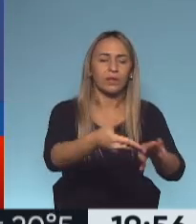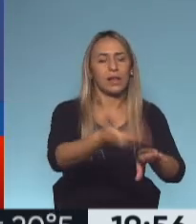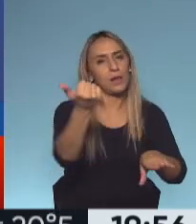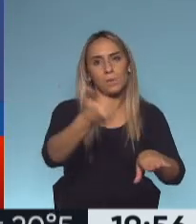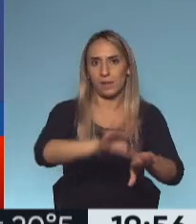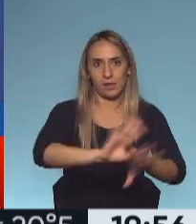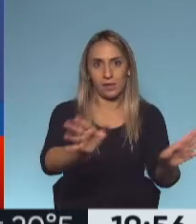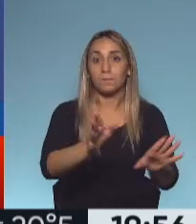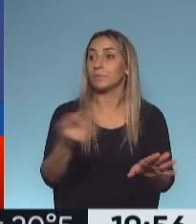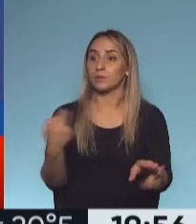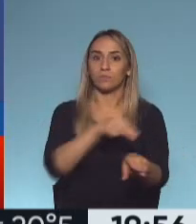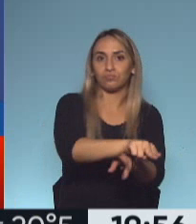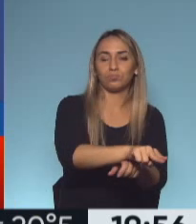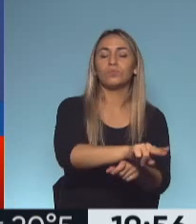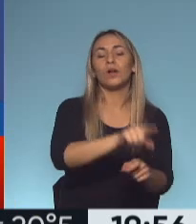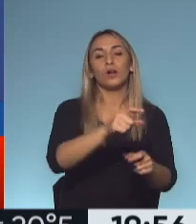subsector público todavía tiene